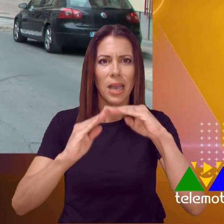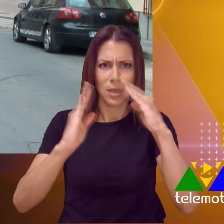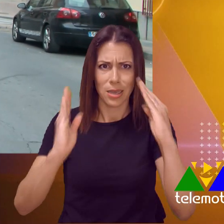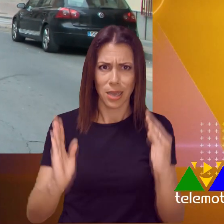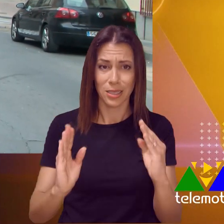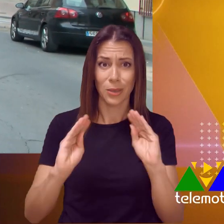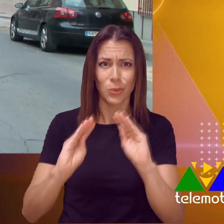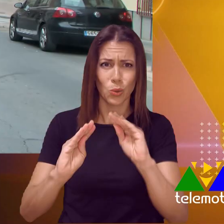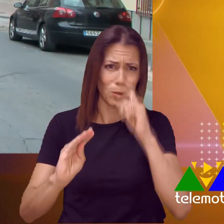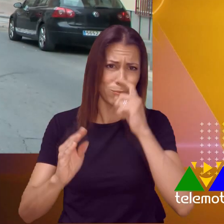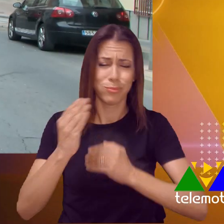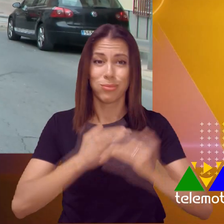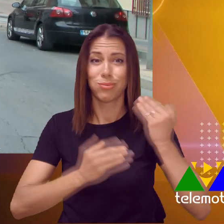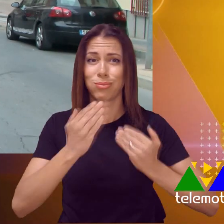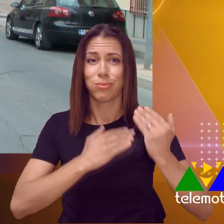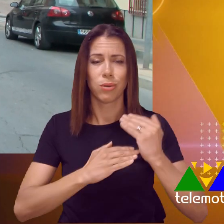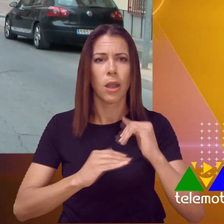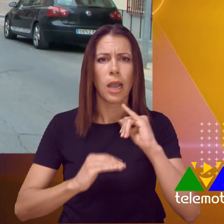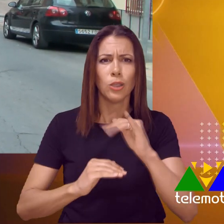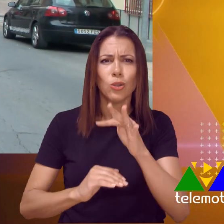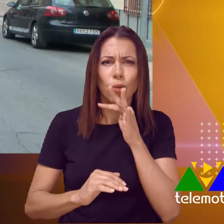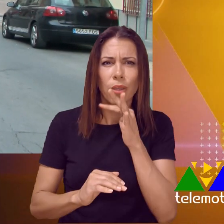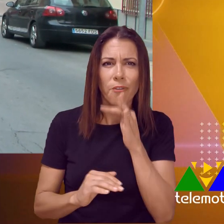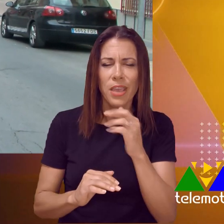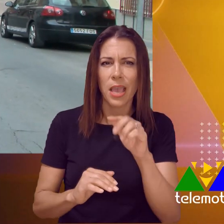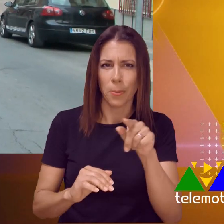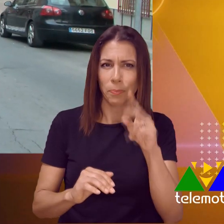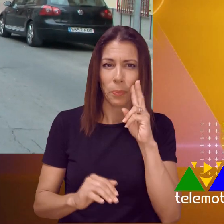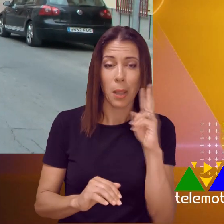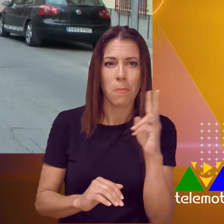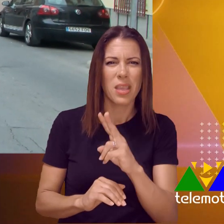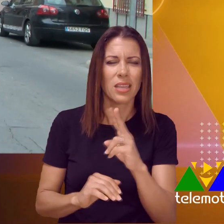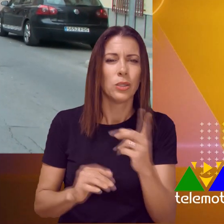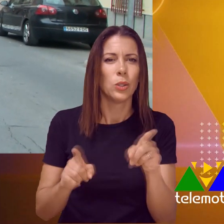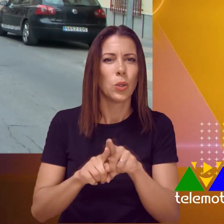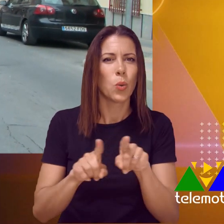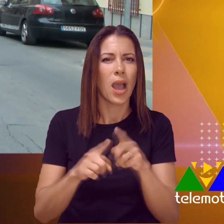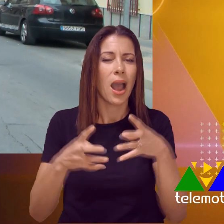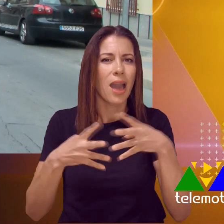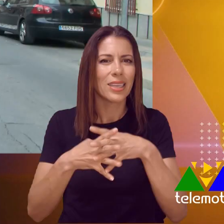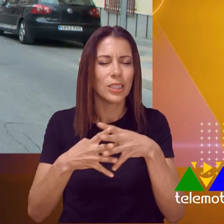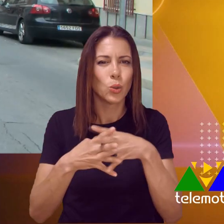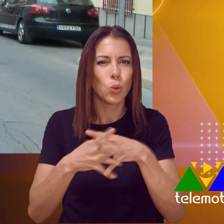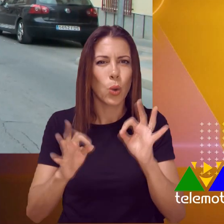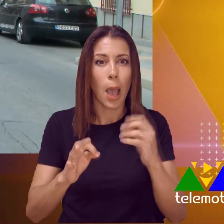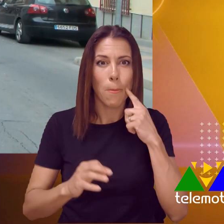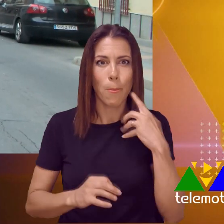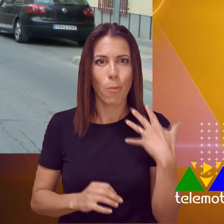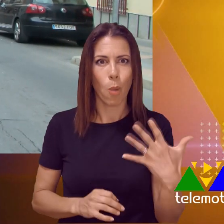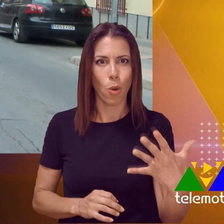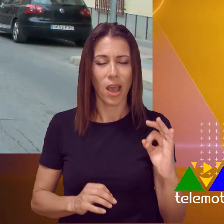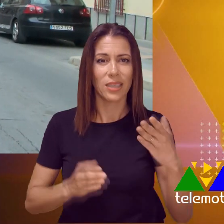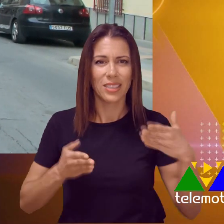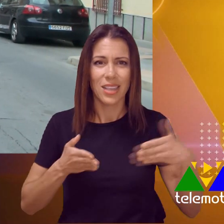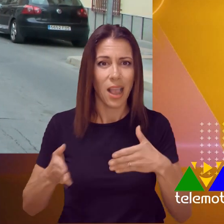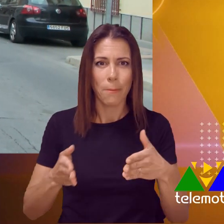Cañas, que mantienen un poco todavía la visión de lo que era la arquitectura popular del Camino